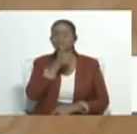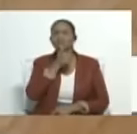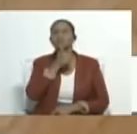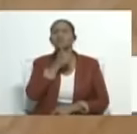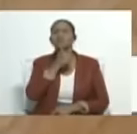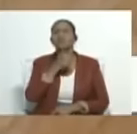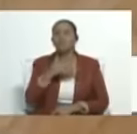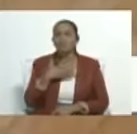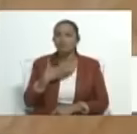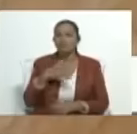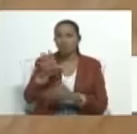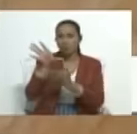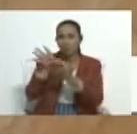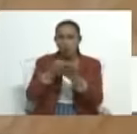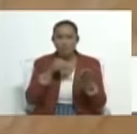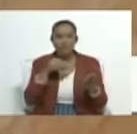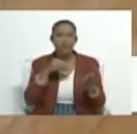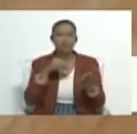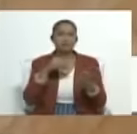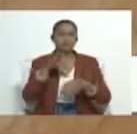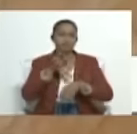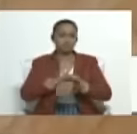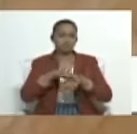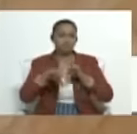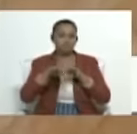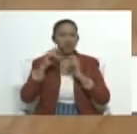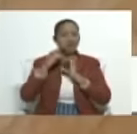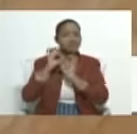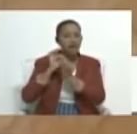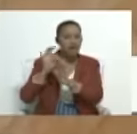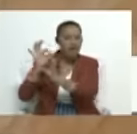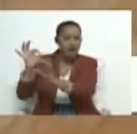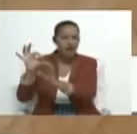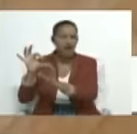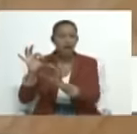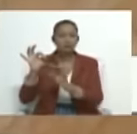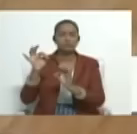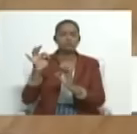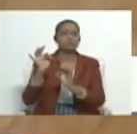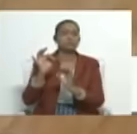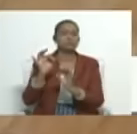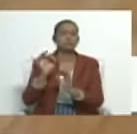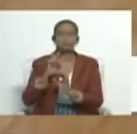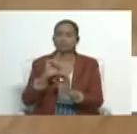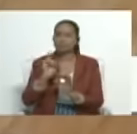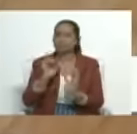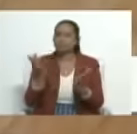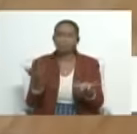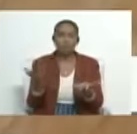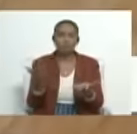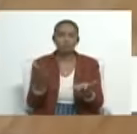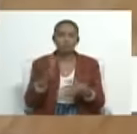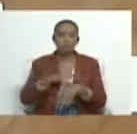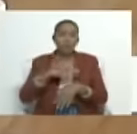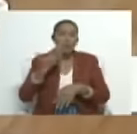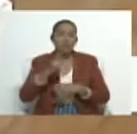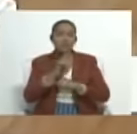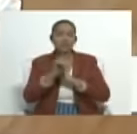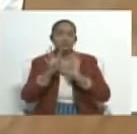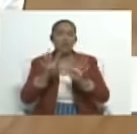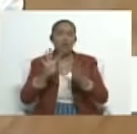a ser esclavos. Y por eso el 19 de abril, quienes han